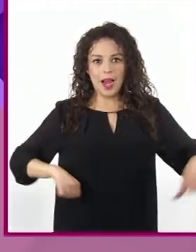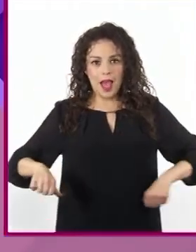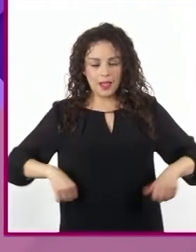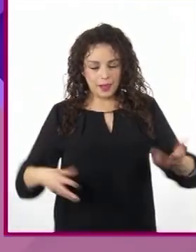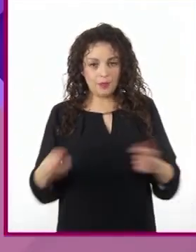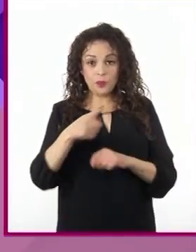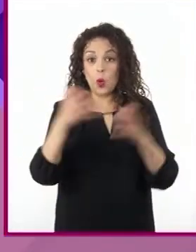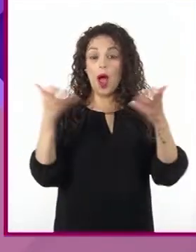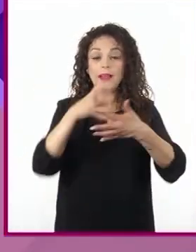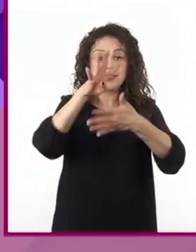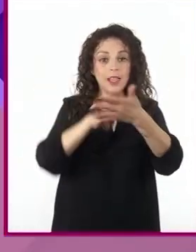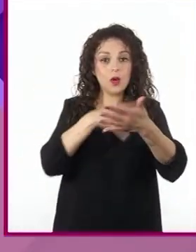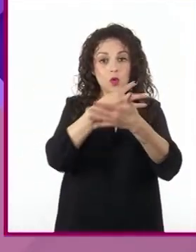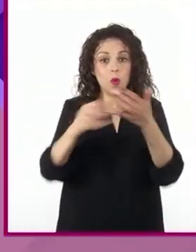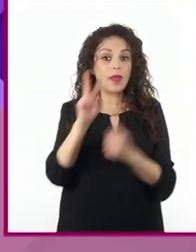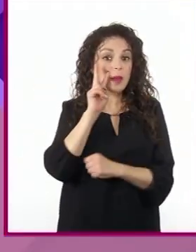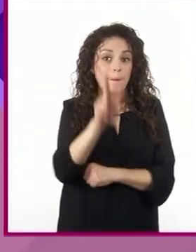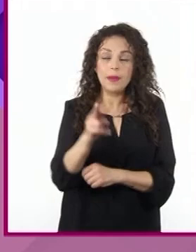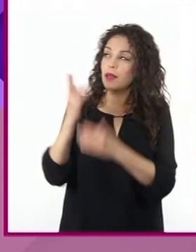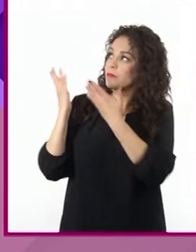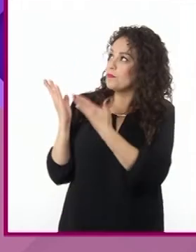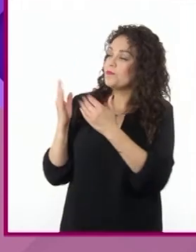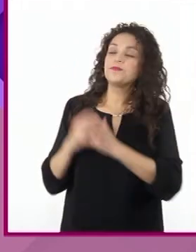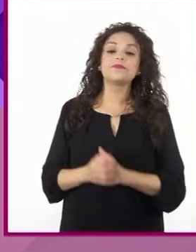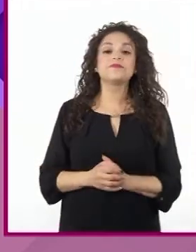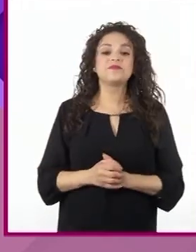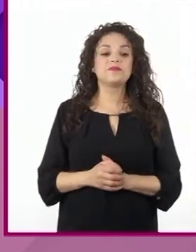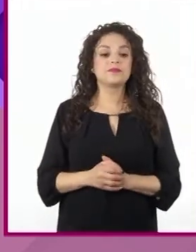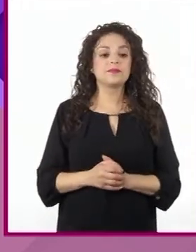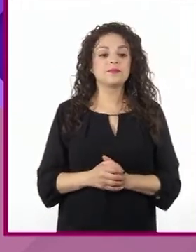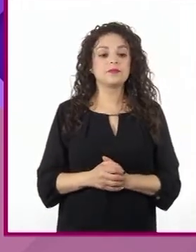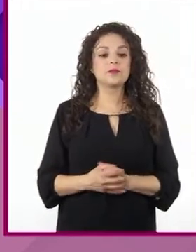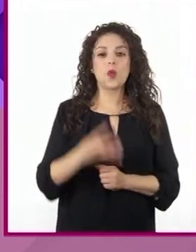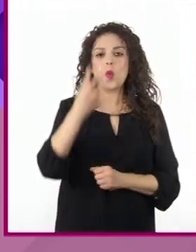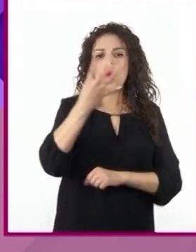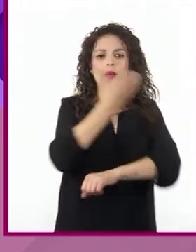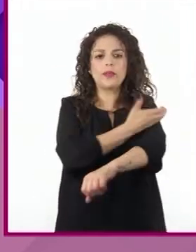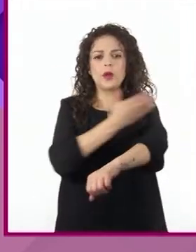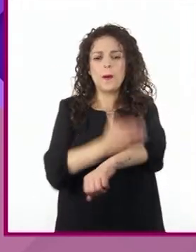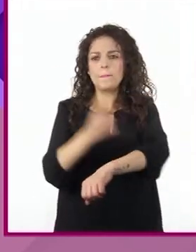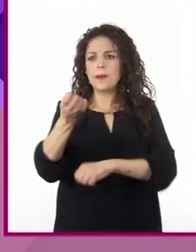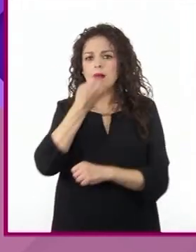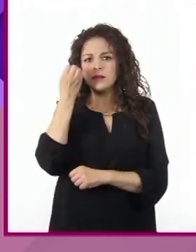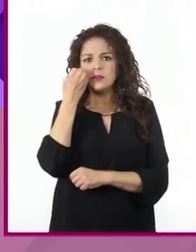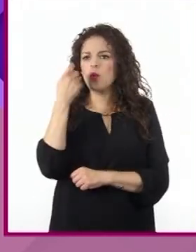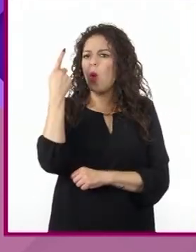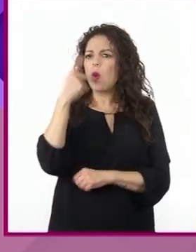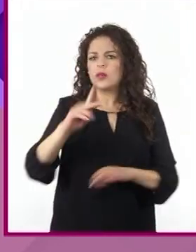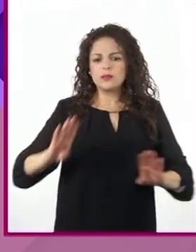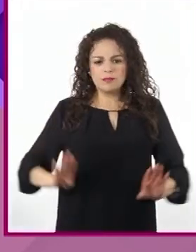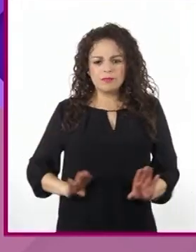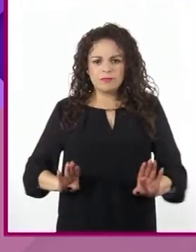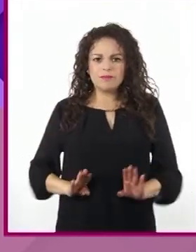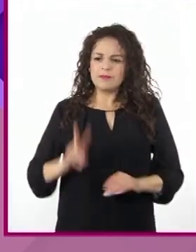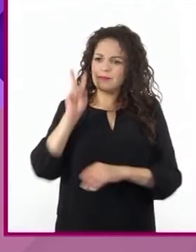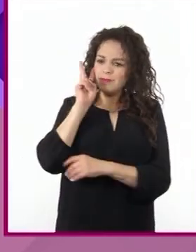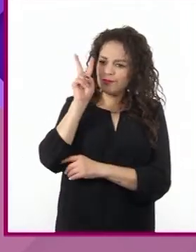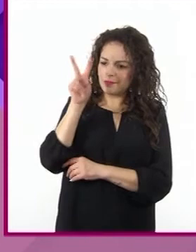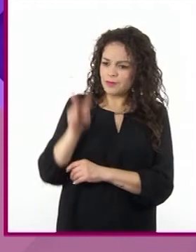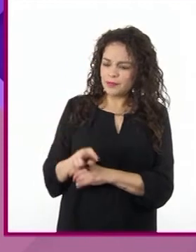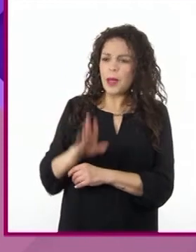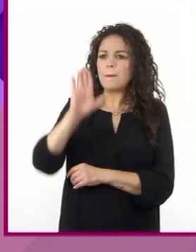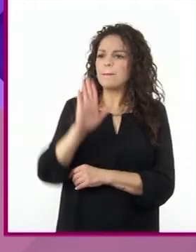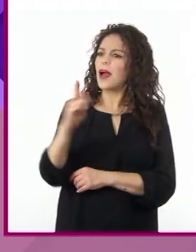Elaboren un cuadro donde describan algunas cualidades de 4 compañeras o compañeros que consideren son más cercanos